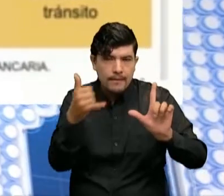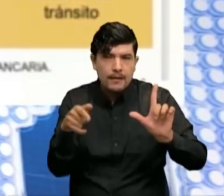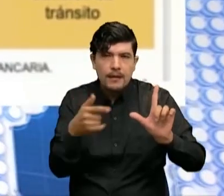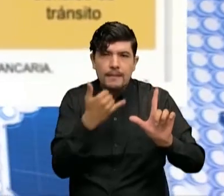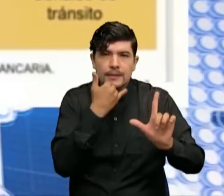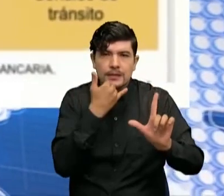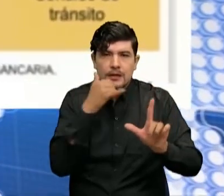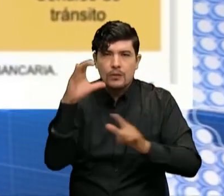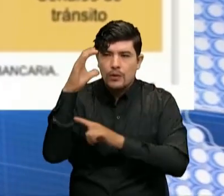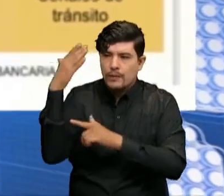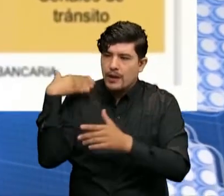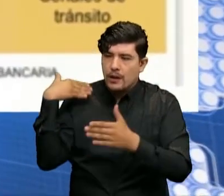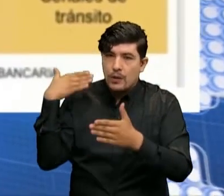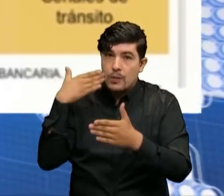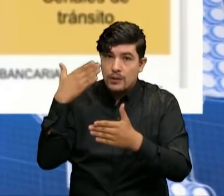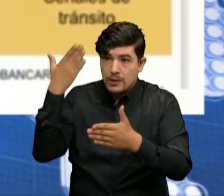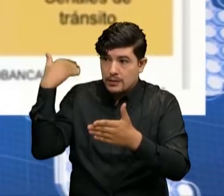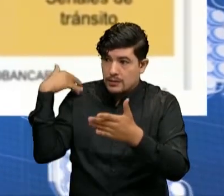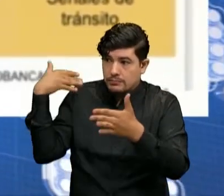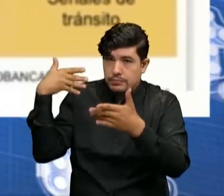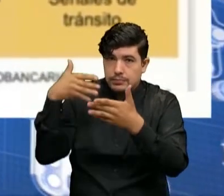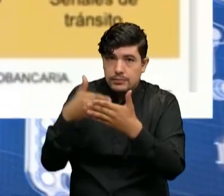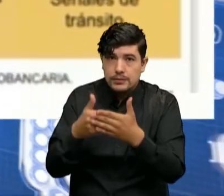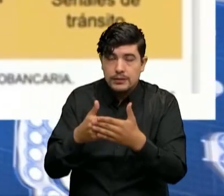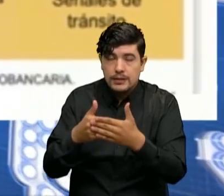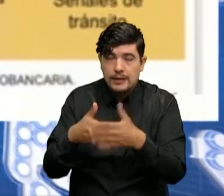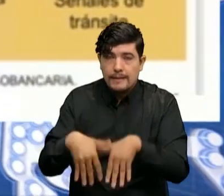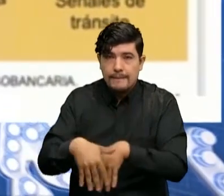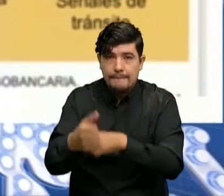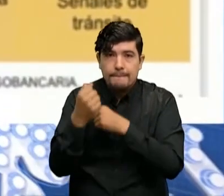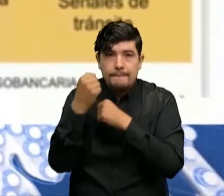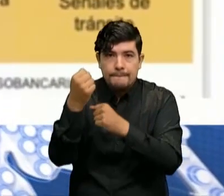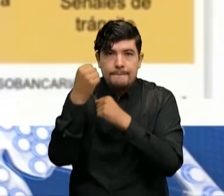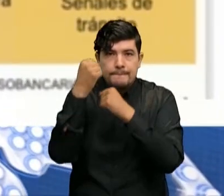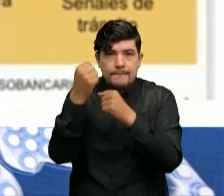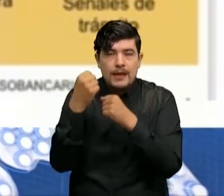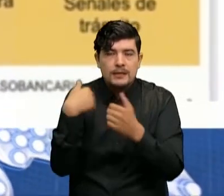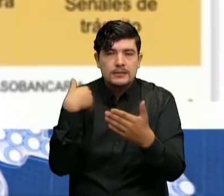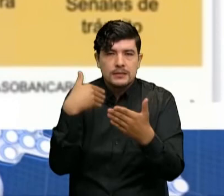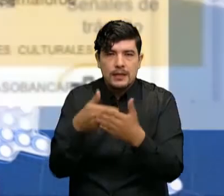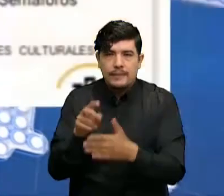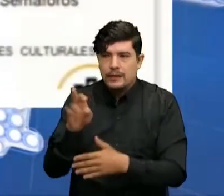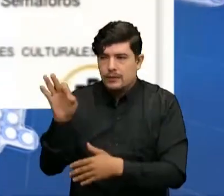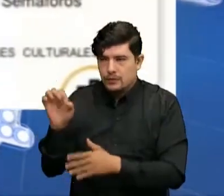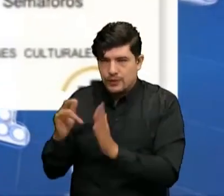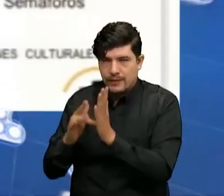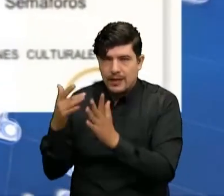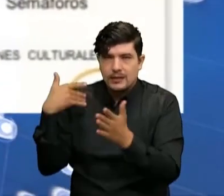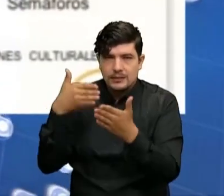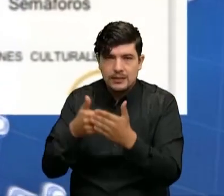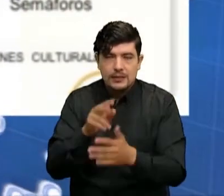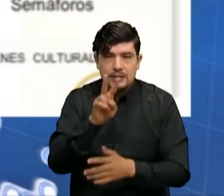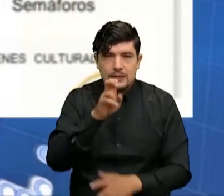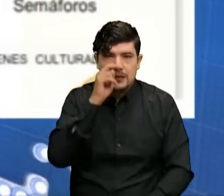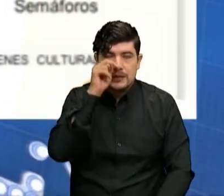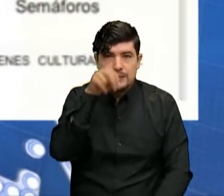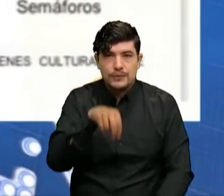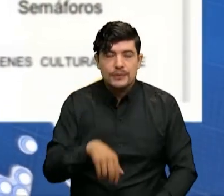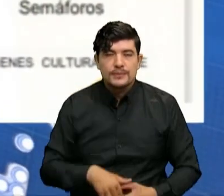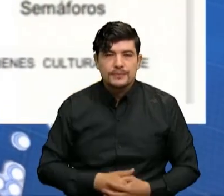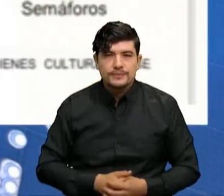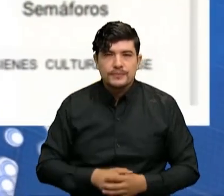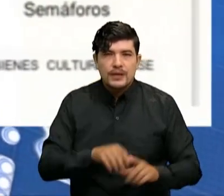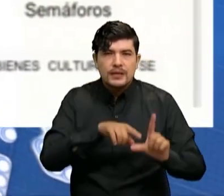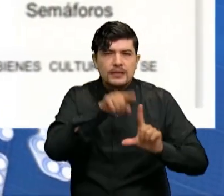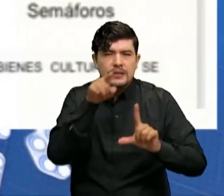el país desde el comienzo de las manifestaciones el pasado 28 de abril hasta el 7 de junio. Entre las cifras más importantes se destacan